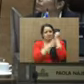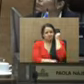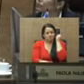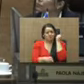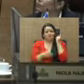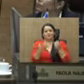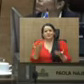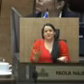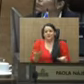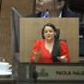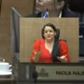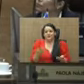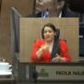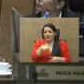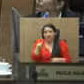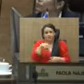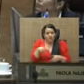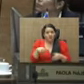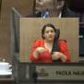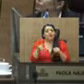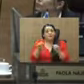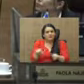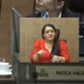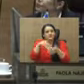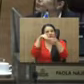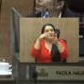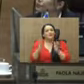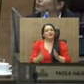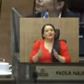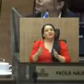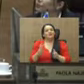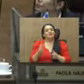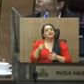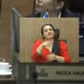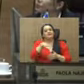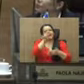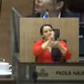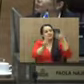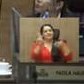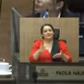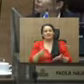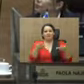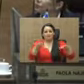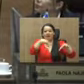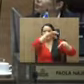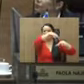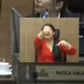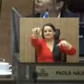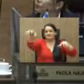no estarían estudiando en educación superior? Si están las sedes.